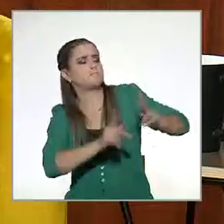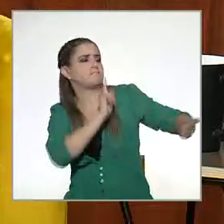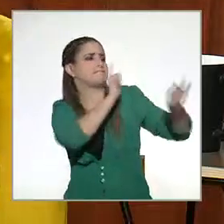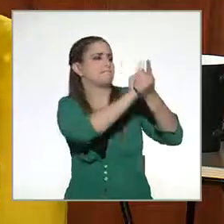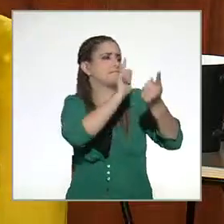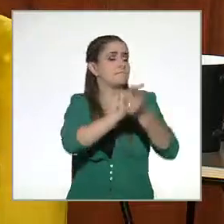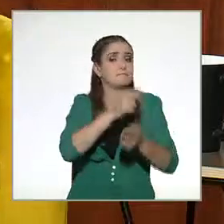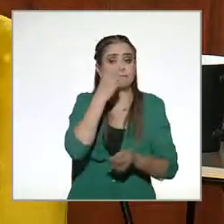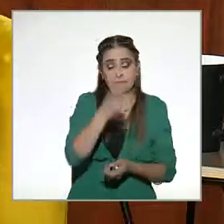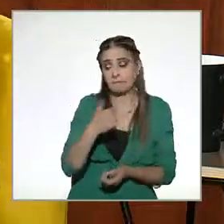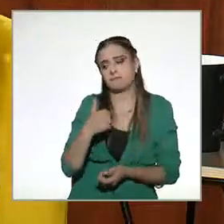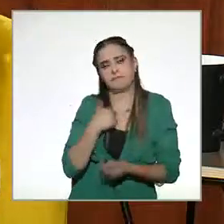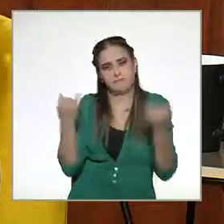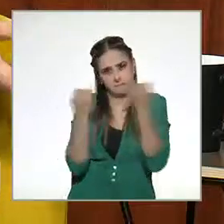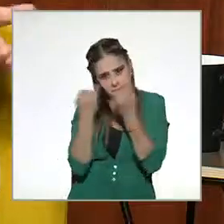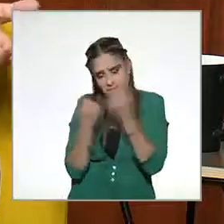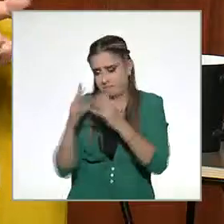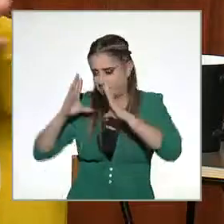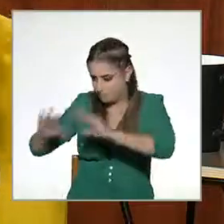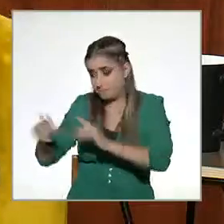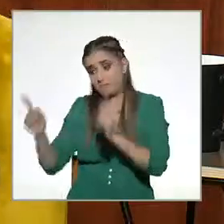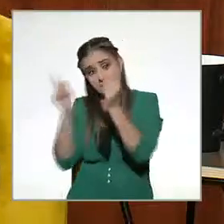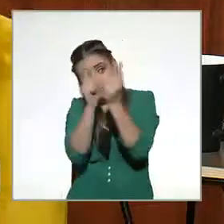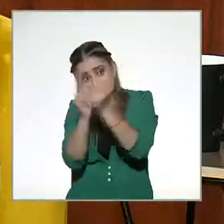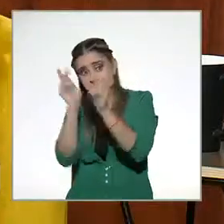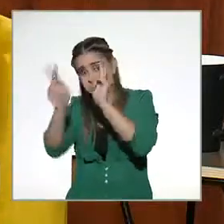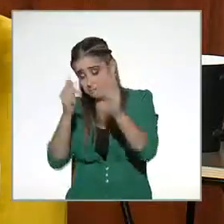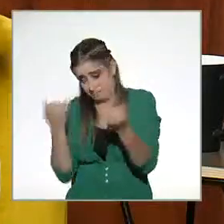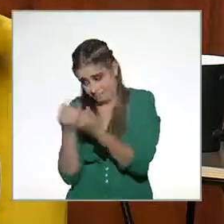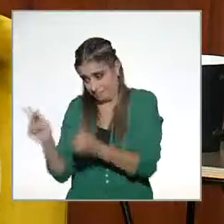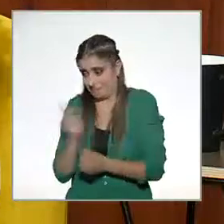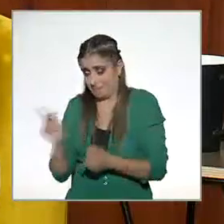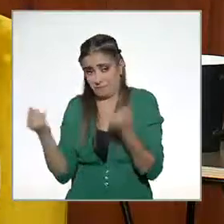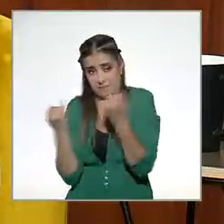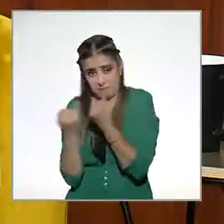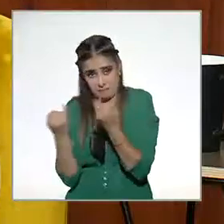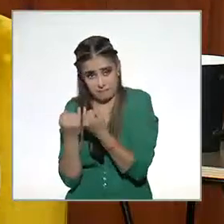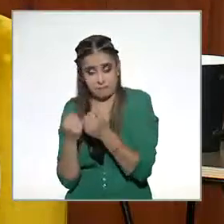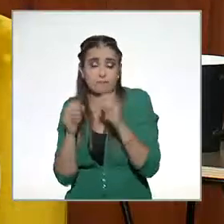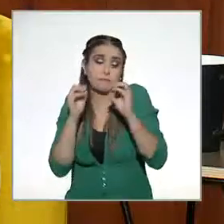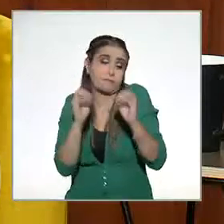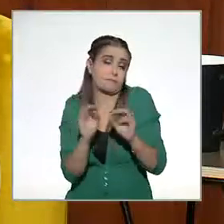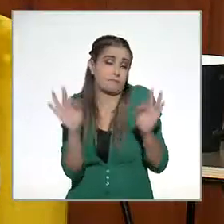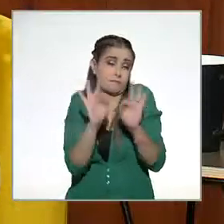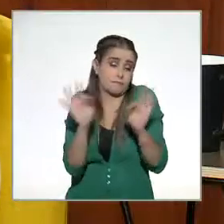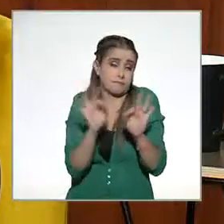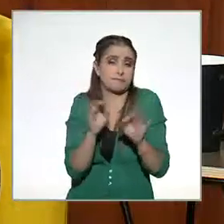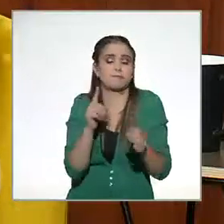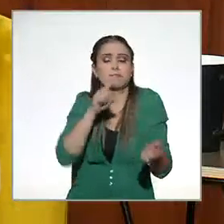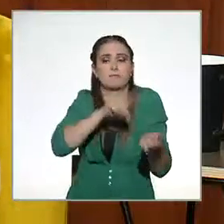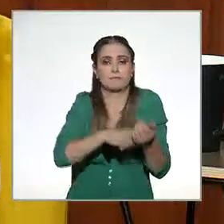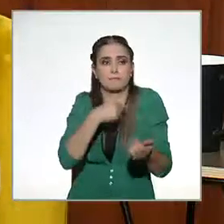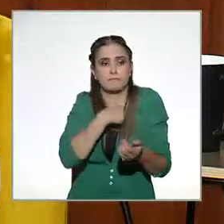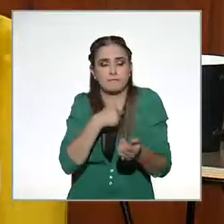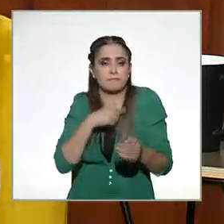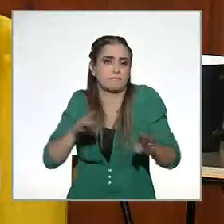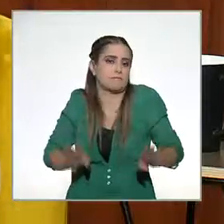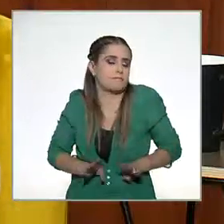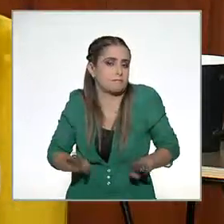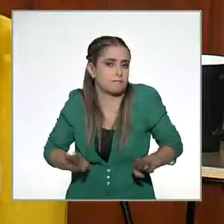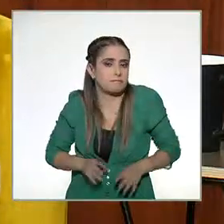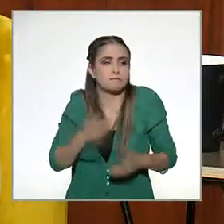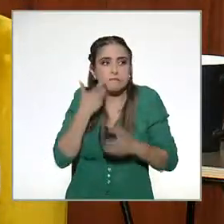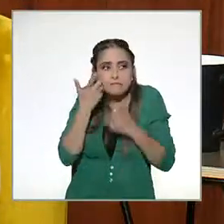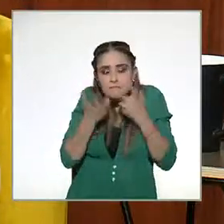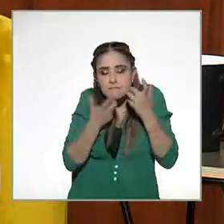educarla él o ella como yo soy. Y si yo fui o soy o tiendo a ser, mi carácter tiende a ser